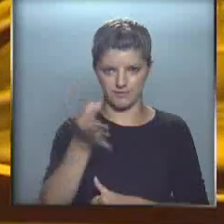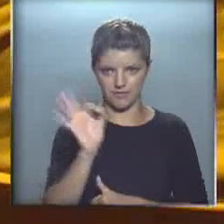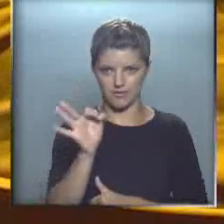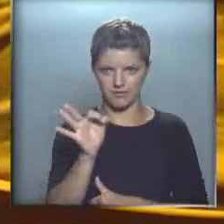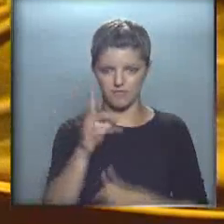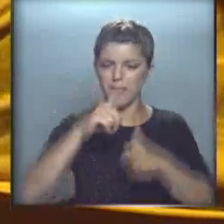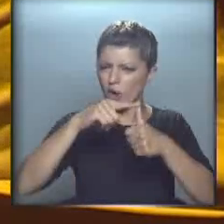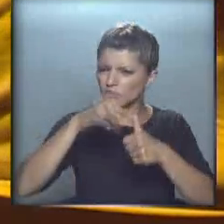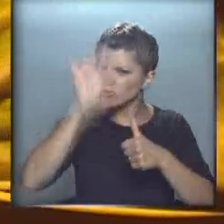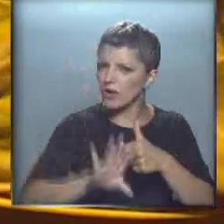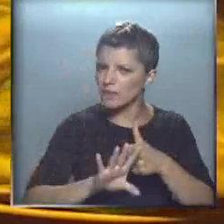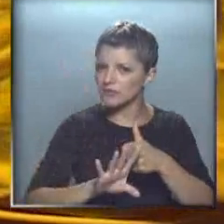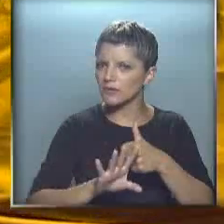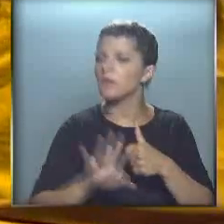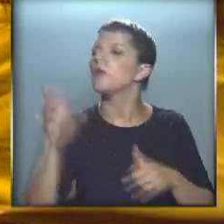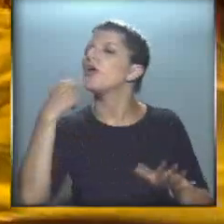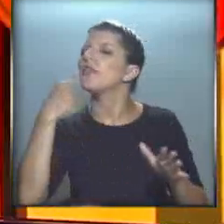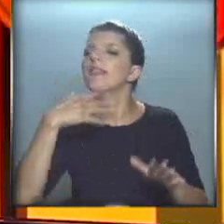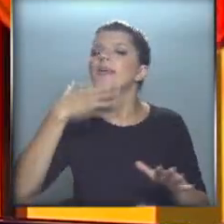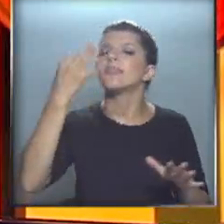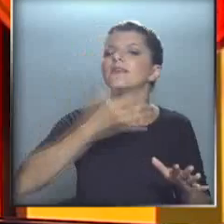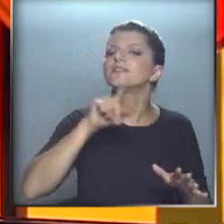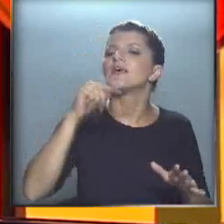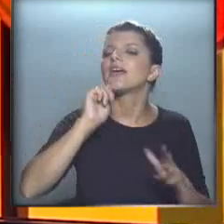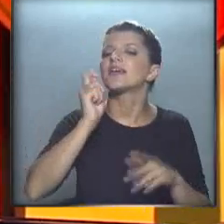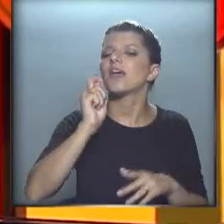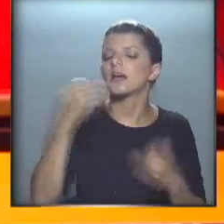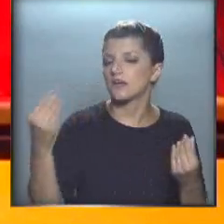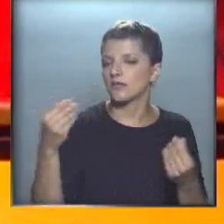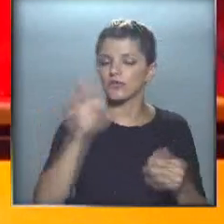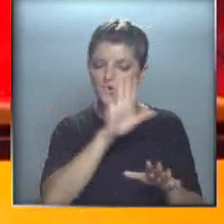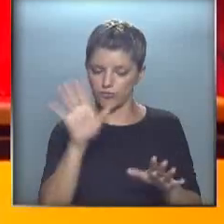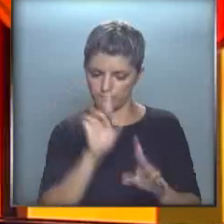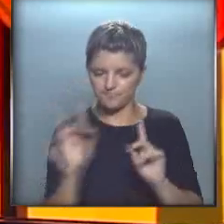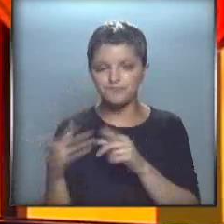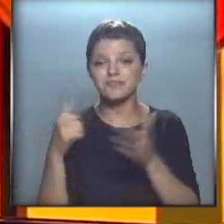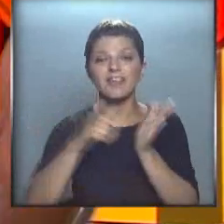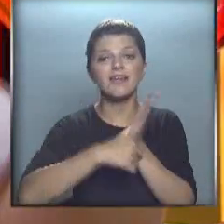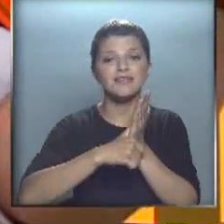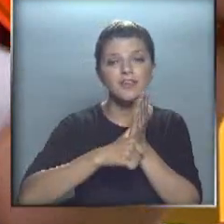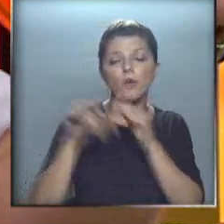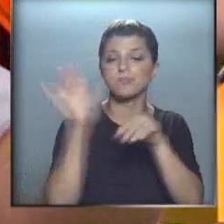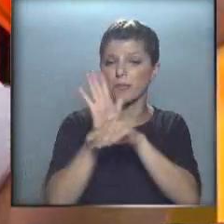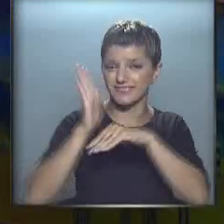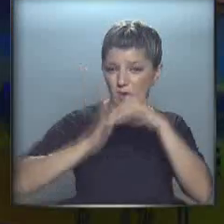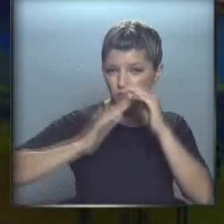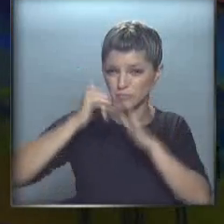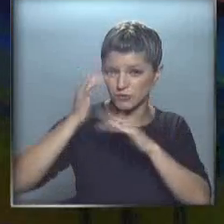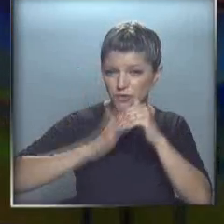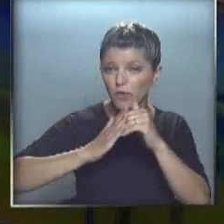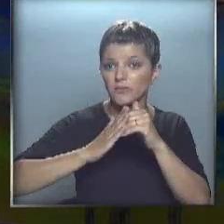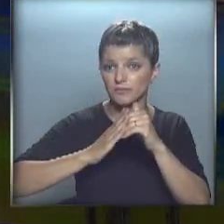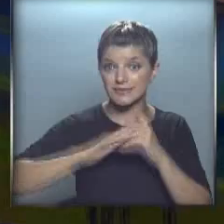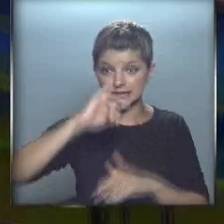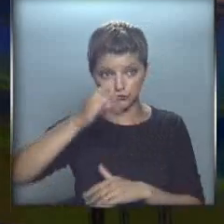es la identidad. ¿Y pero qué define quién sos? Pues la identidad es muy dinámica. Entonces, claro. La identidad es una construcción. En el video vos decías, es una construcción.